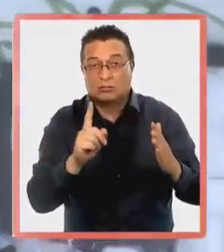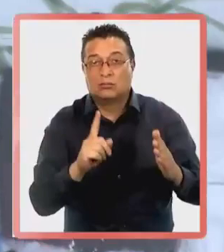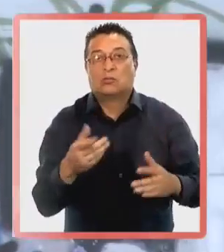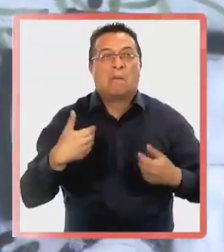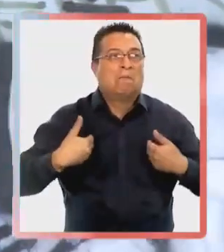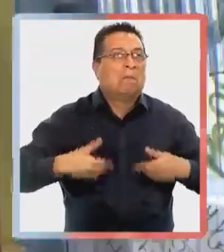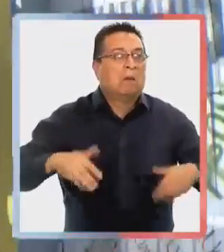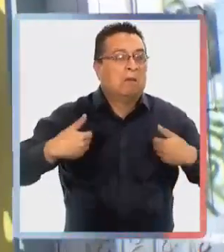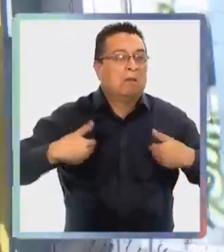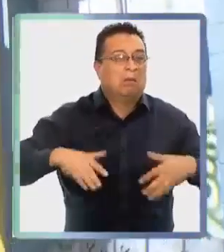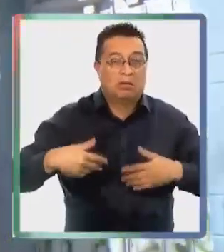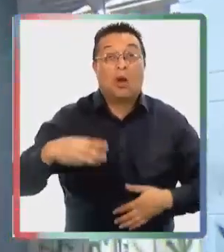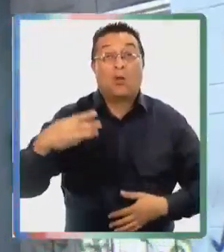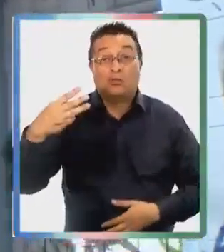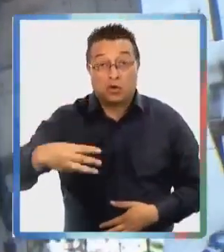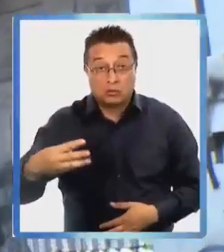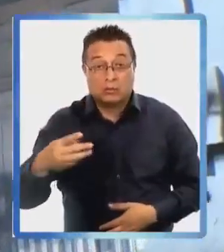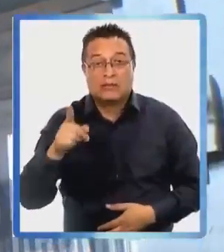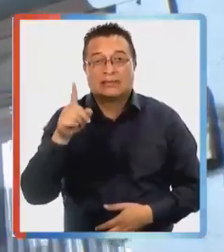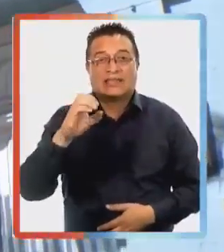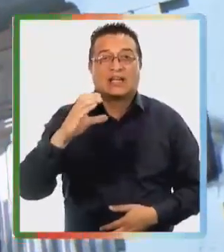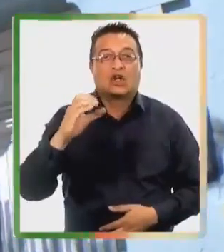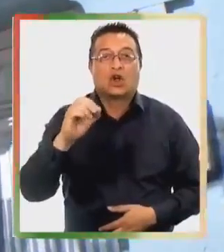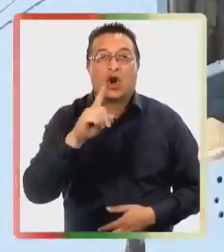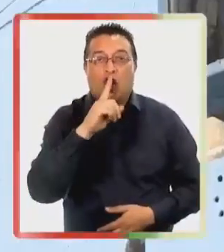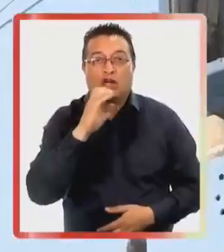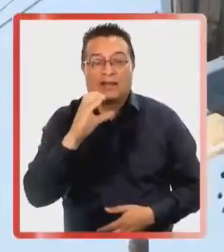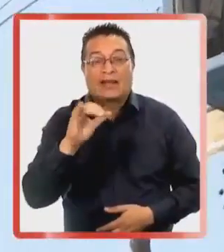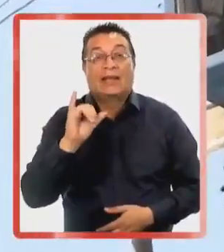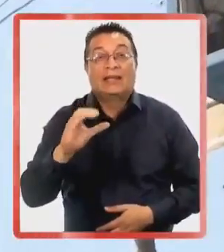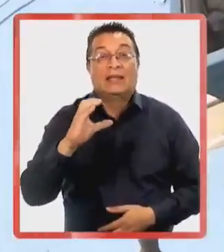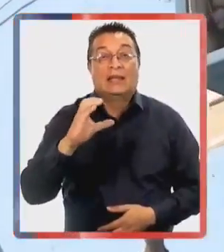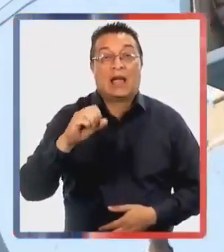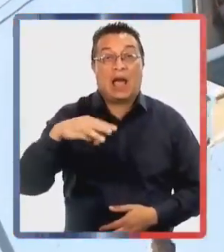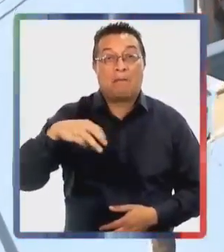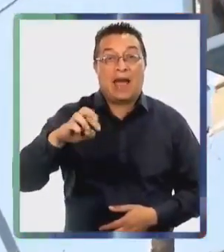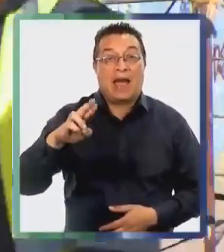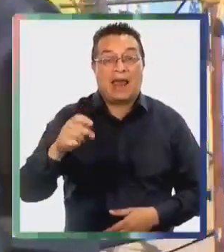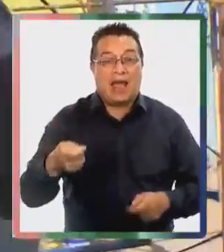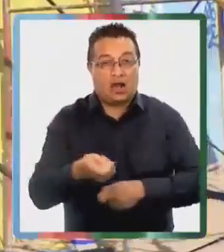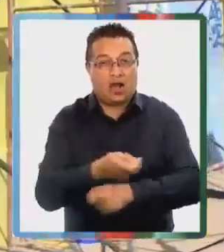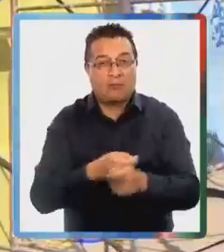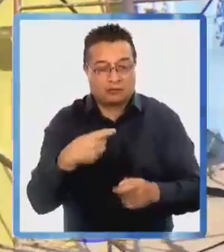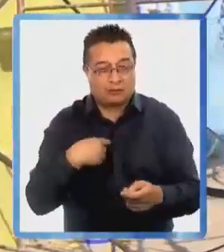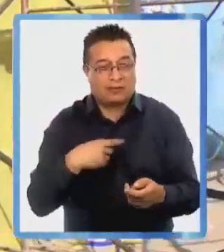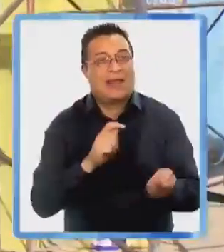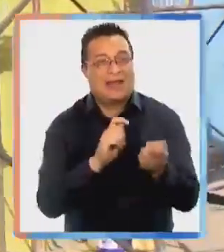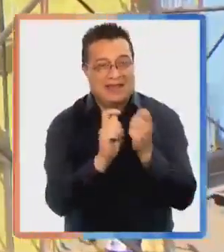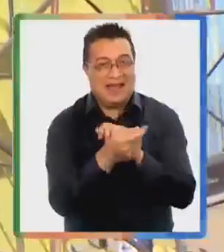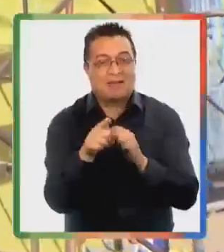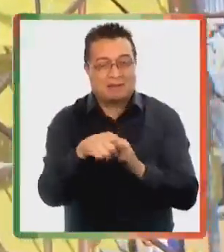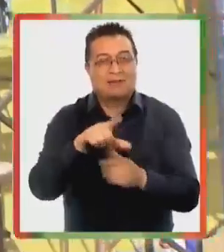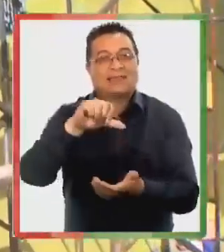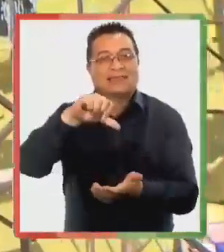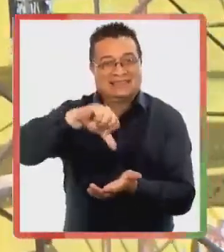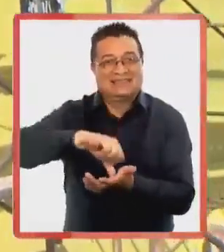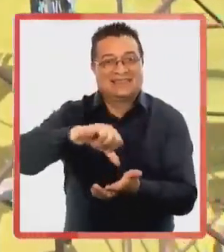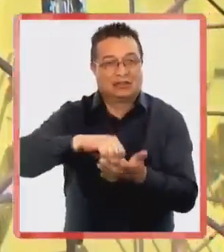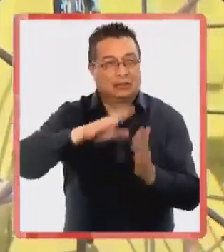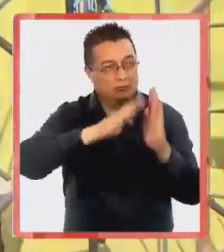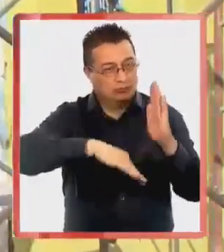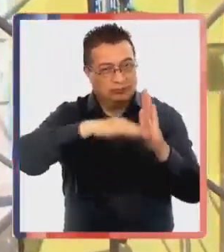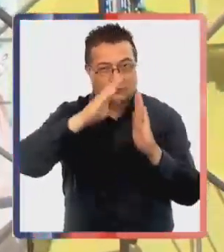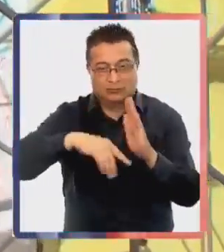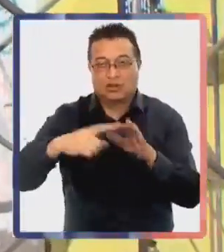les importa. El municipio, Cercotec y la Cámara de Comercio se unieron para cambiarle el rostro por lo menos al centro, pintando la fachada